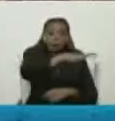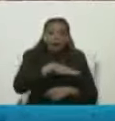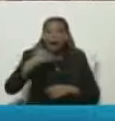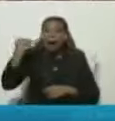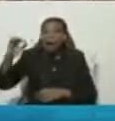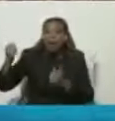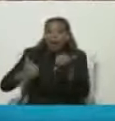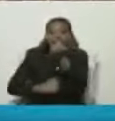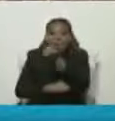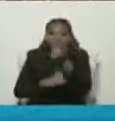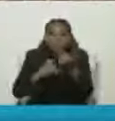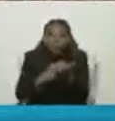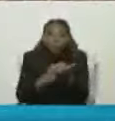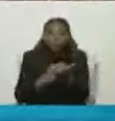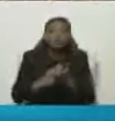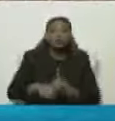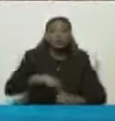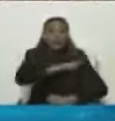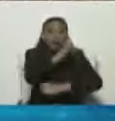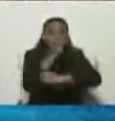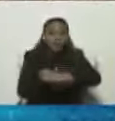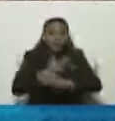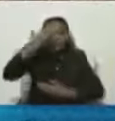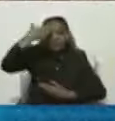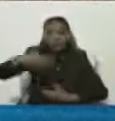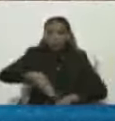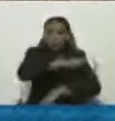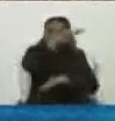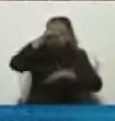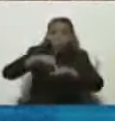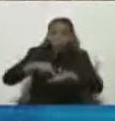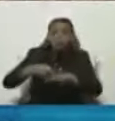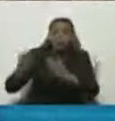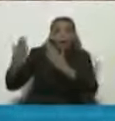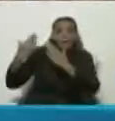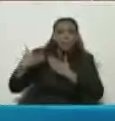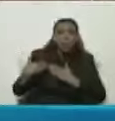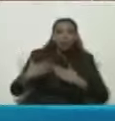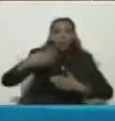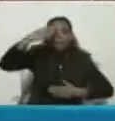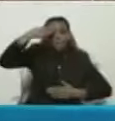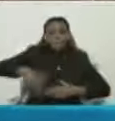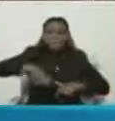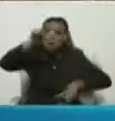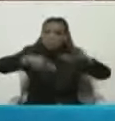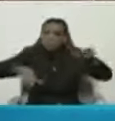el apoyo de la Fuerza Armada Nacional Bolivariana y los militares,